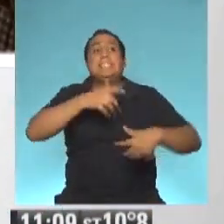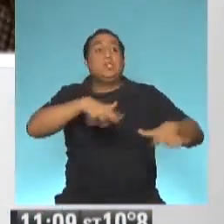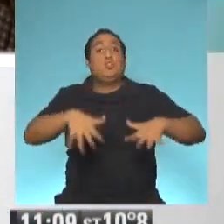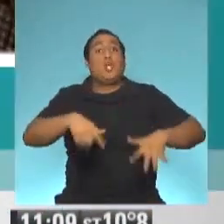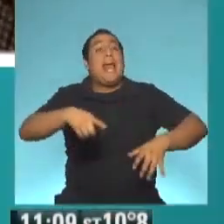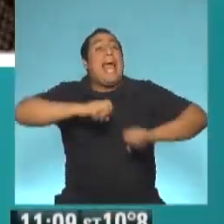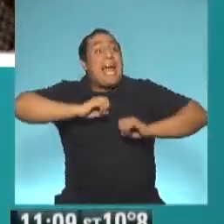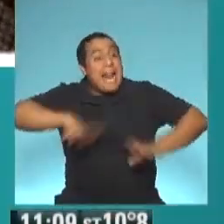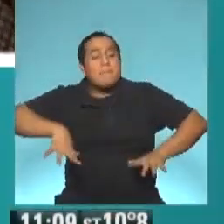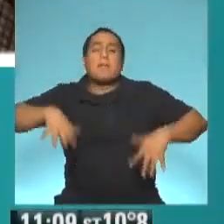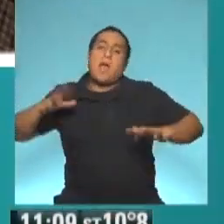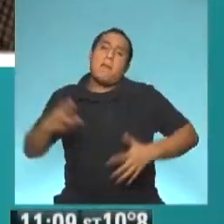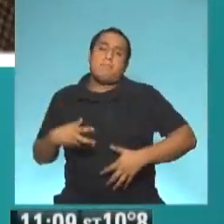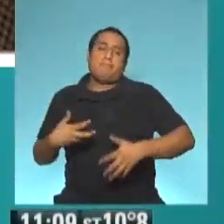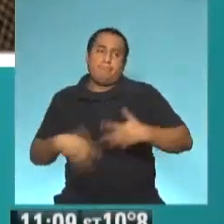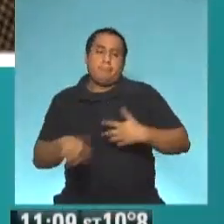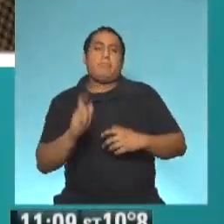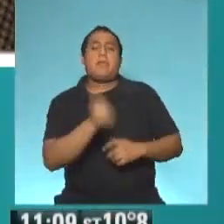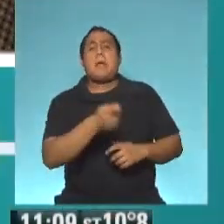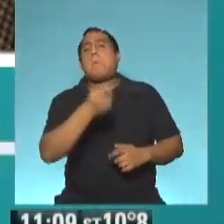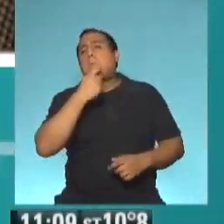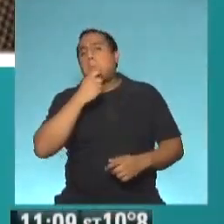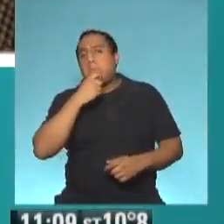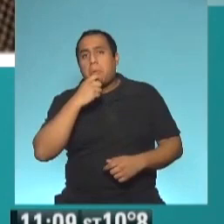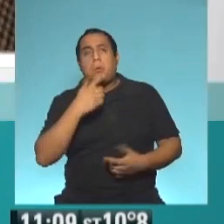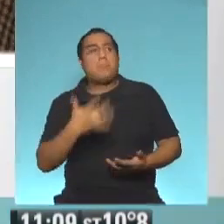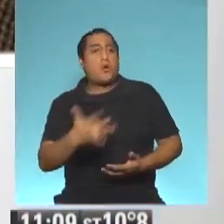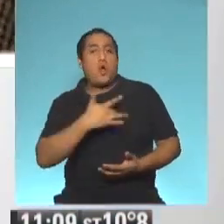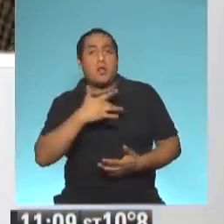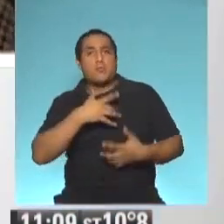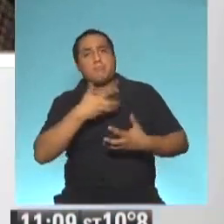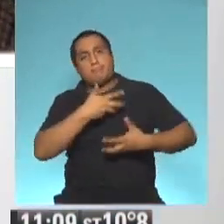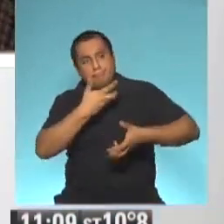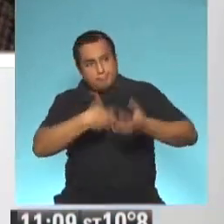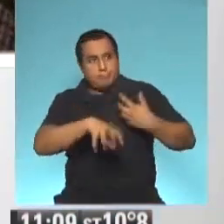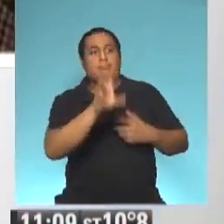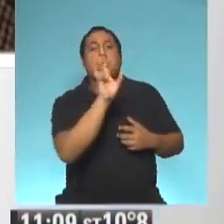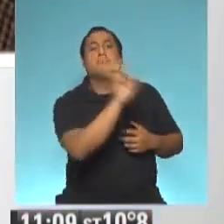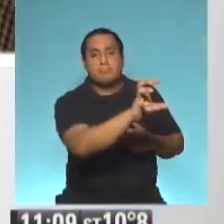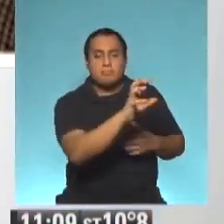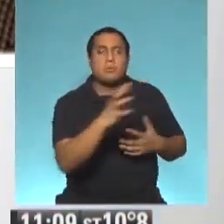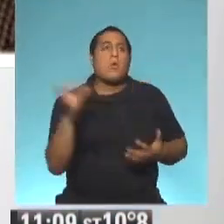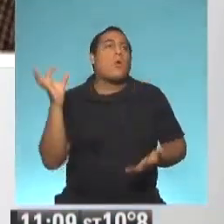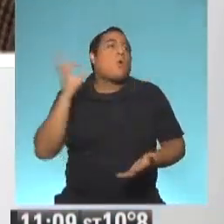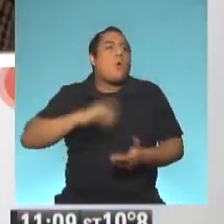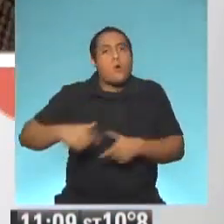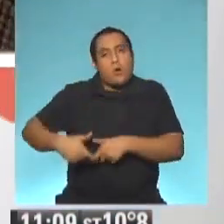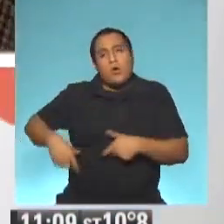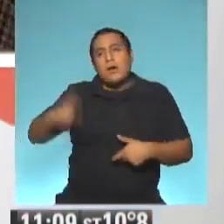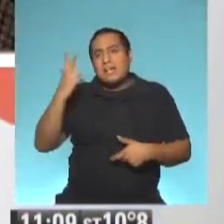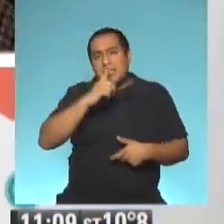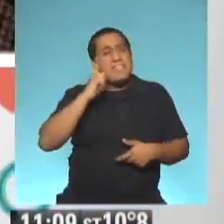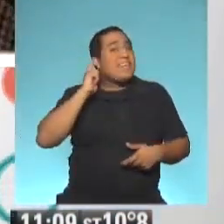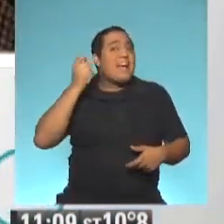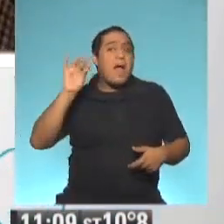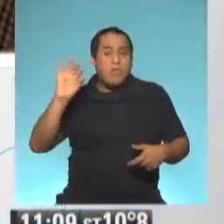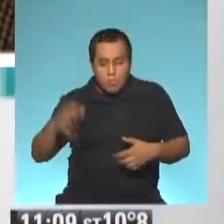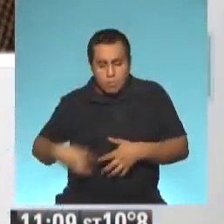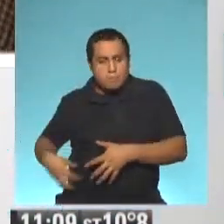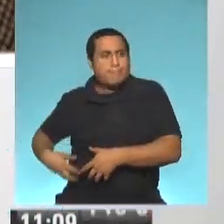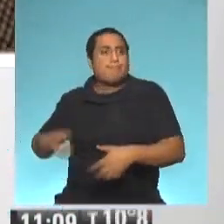extremo, digamos, críticas, como puede ser un trasplante cardíaco, una falla hepática fulminante que genera la necesidad